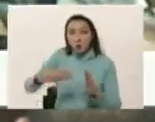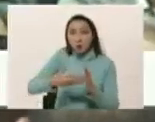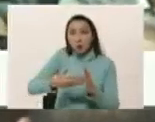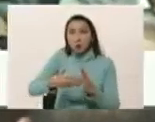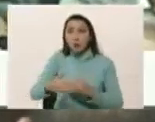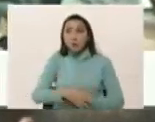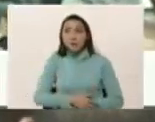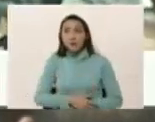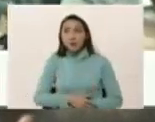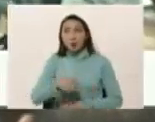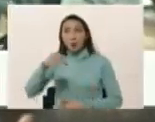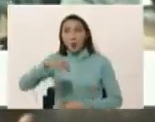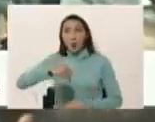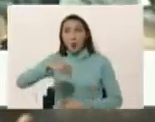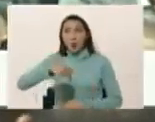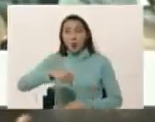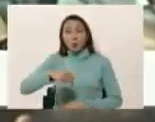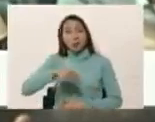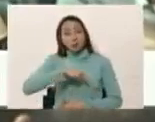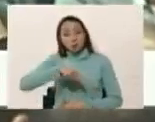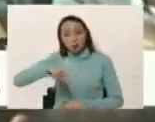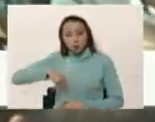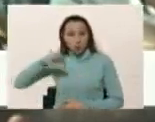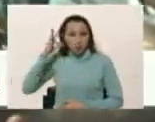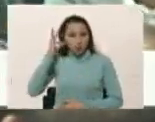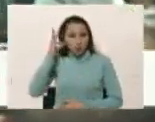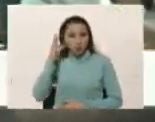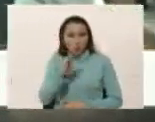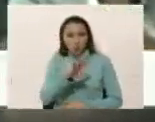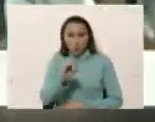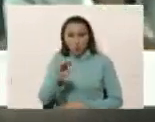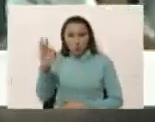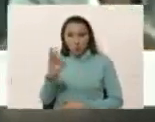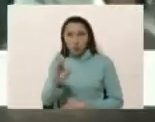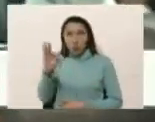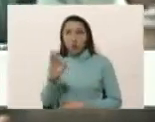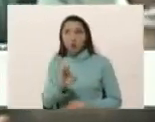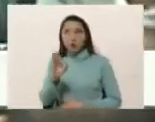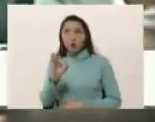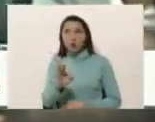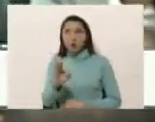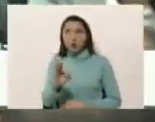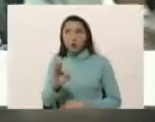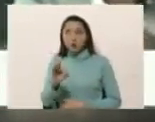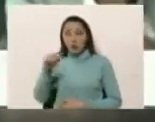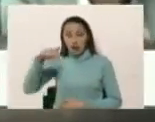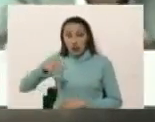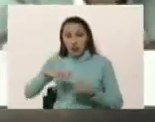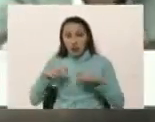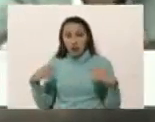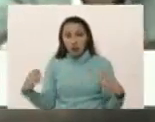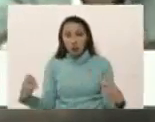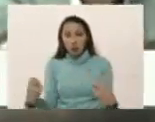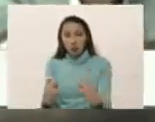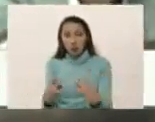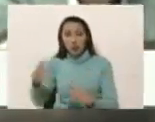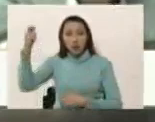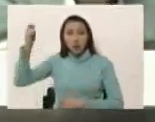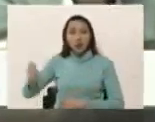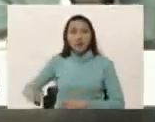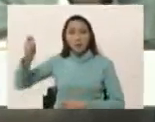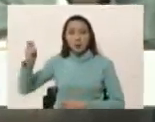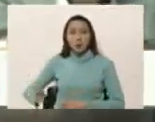hoy nosotras que somos aquí el 40% de este plenario de diputados y